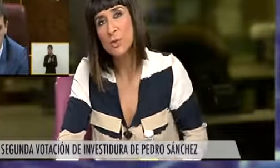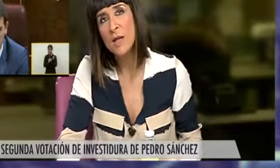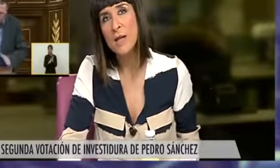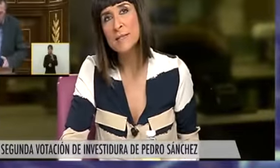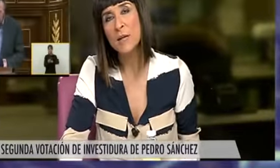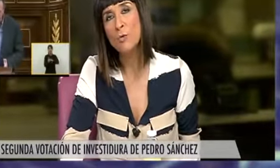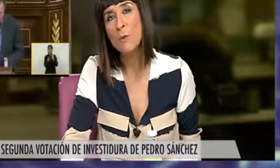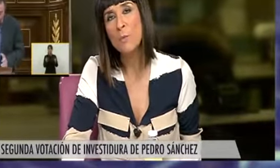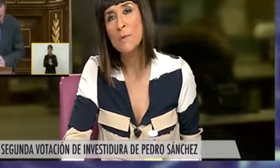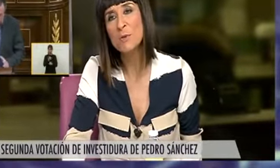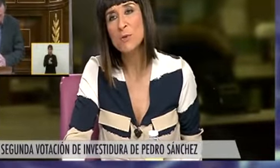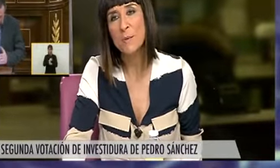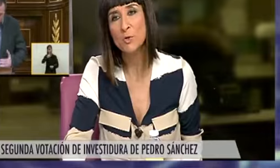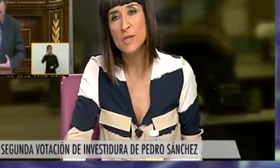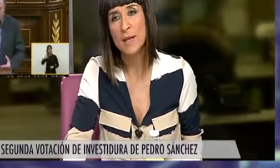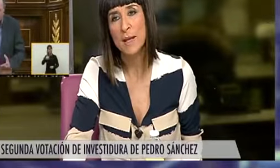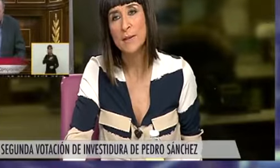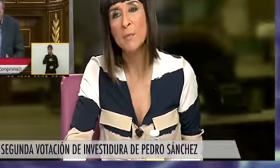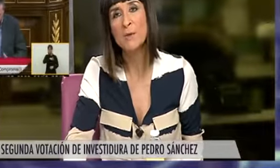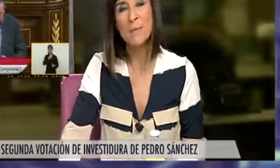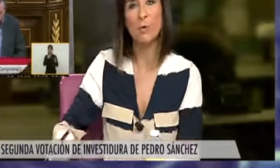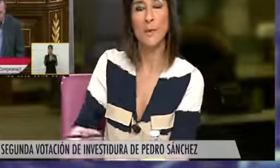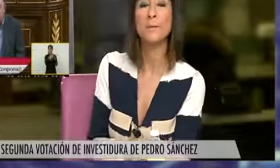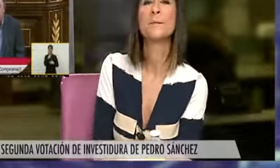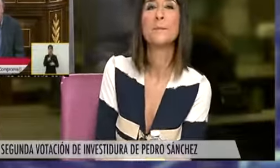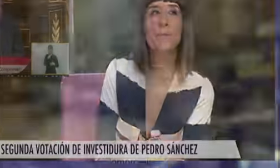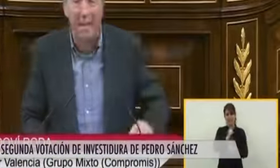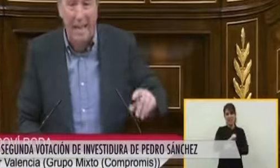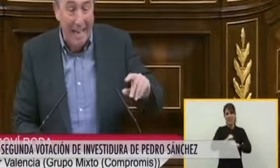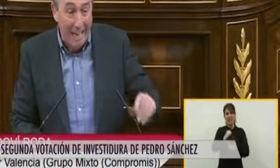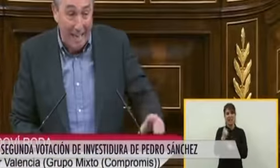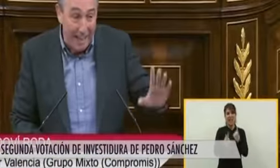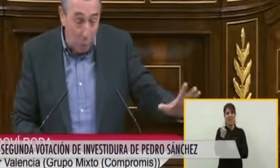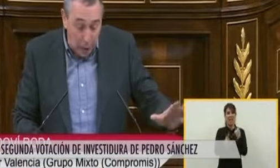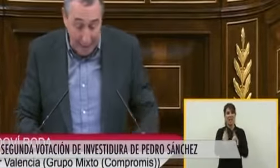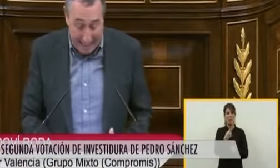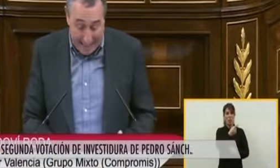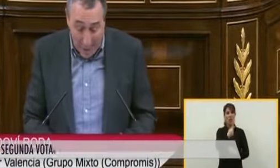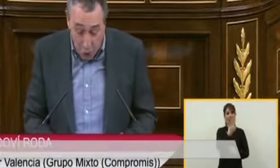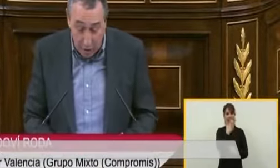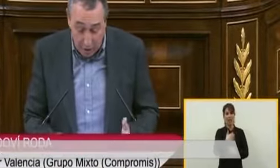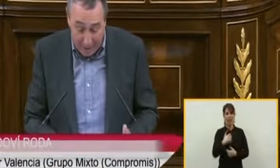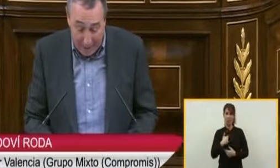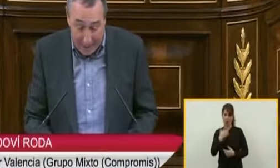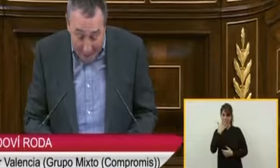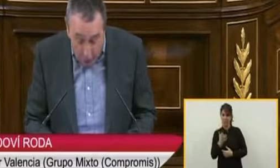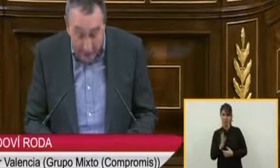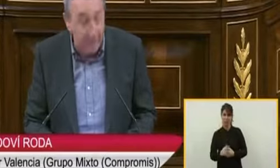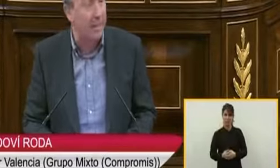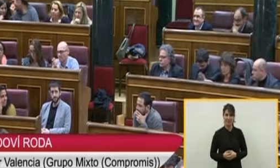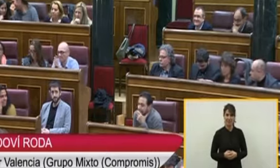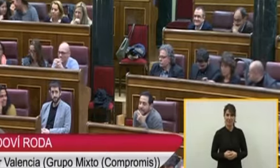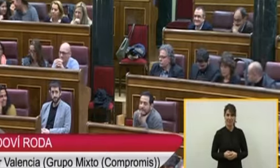su intento. El turno del Grupo Mixto en estos momentos y el tiempo de Joan Baldoví. Y después,